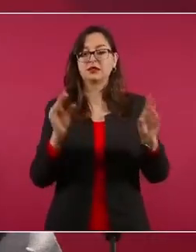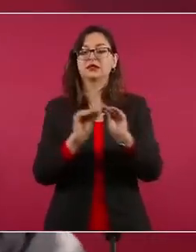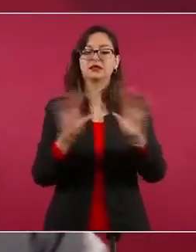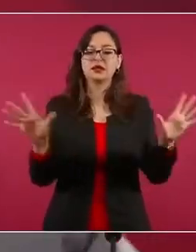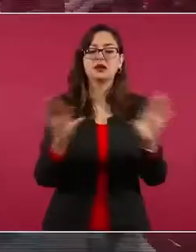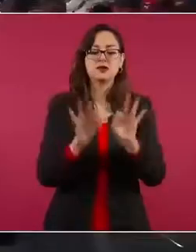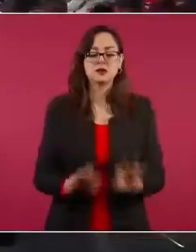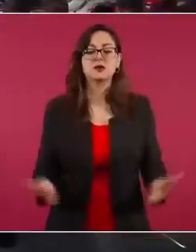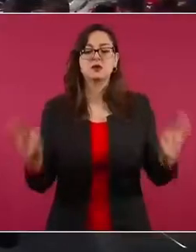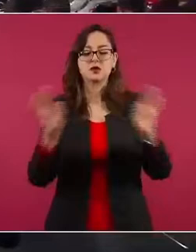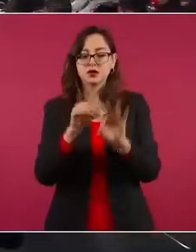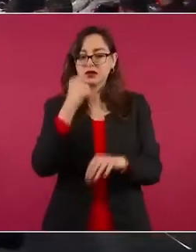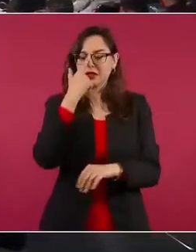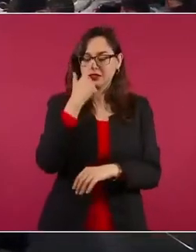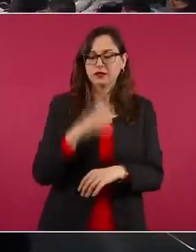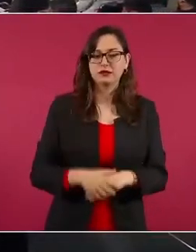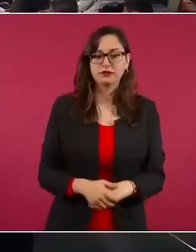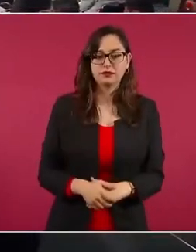tenemos que seguir